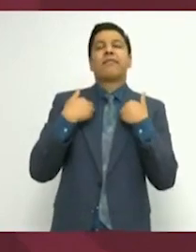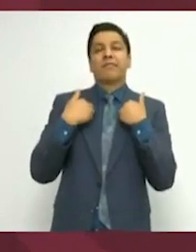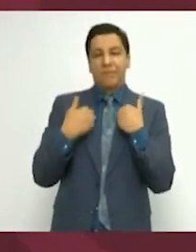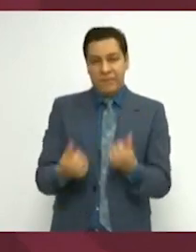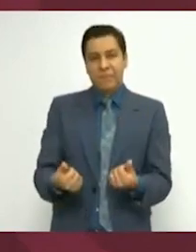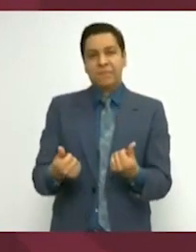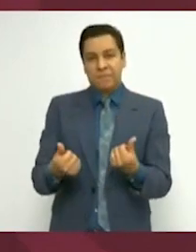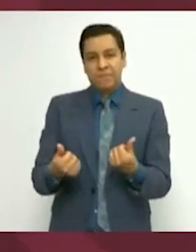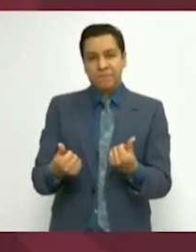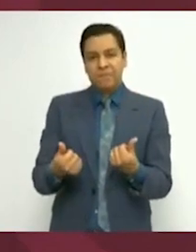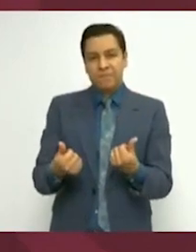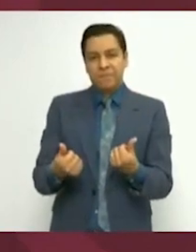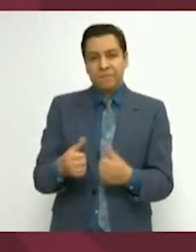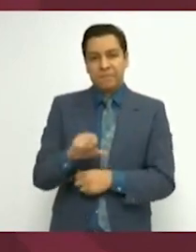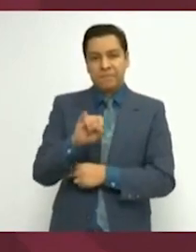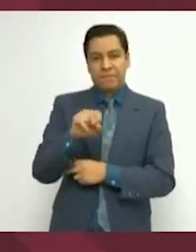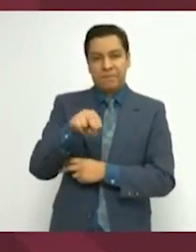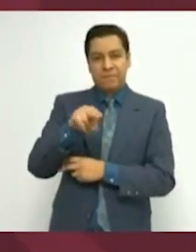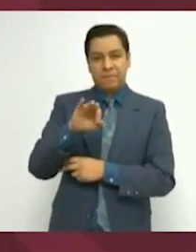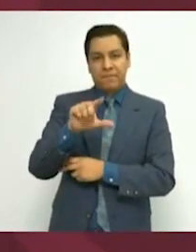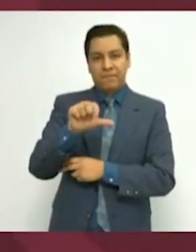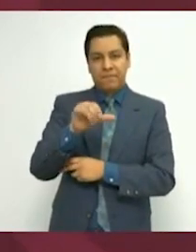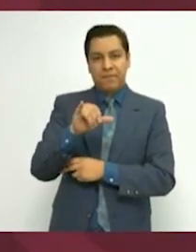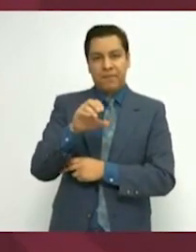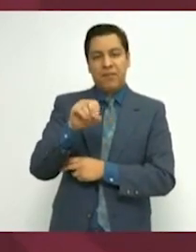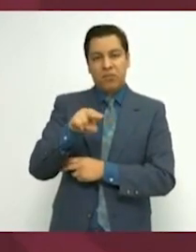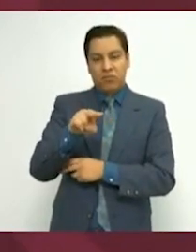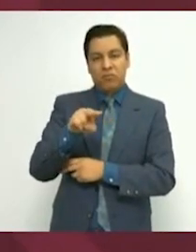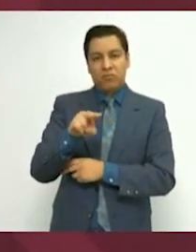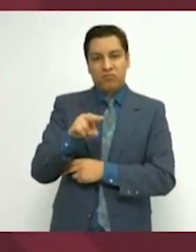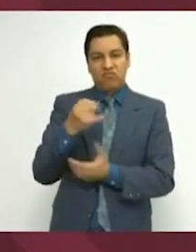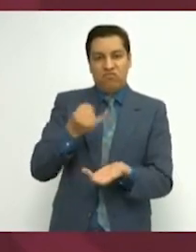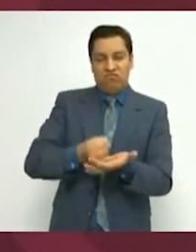Claro, hay distintos precios de tortillas.